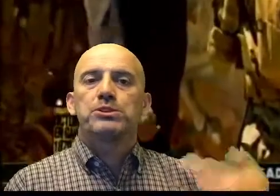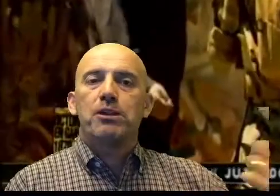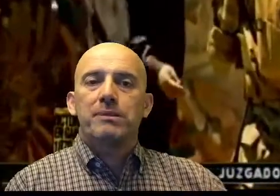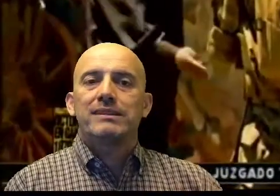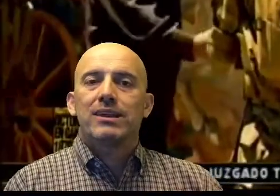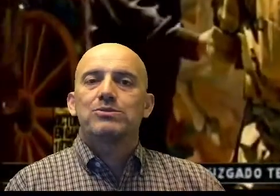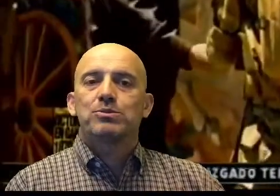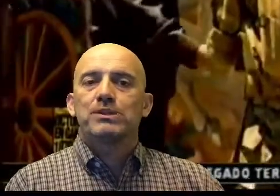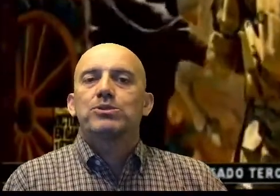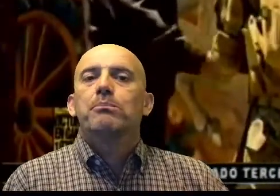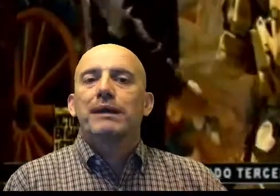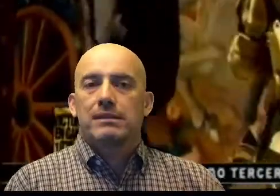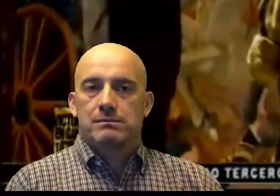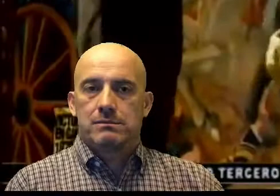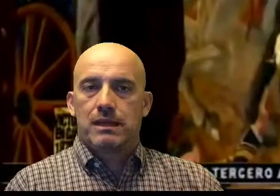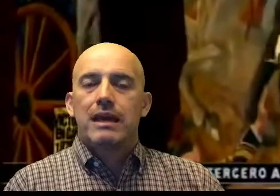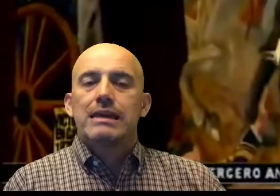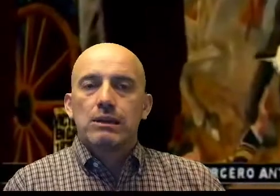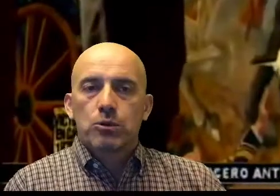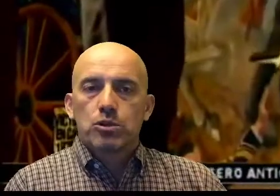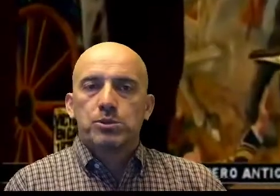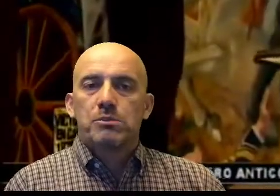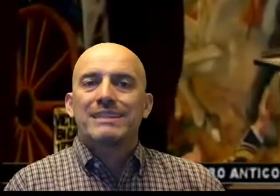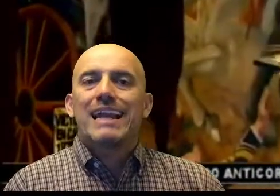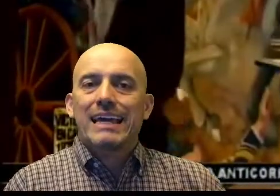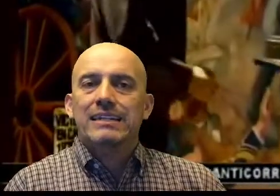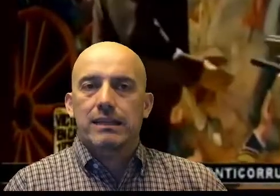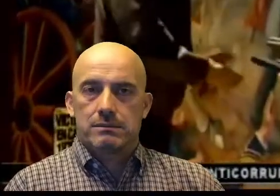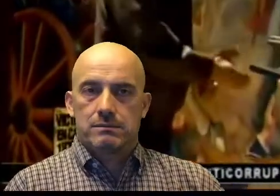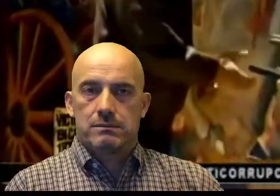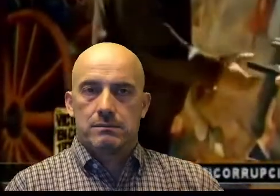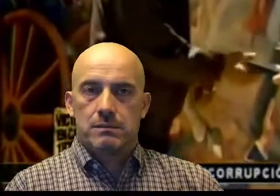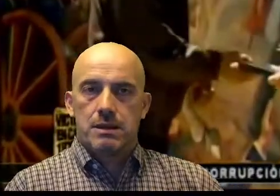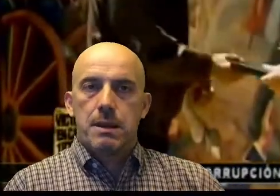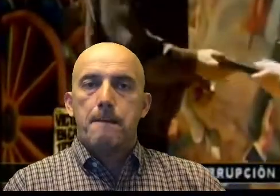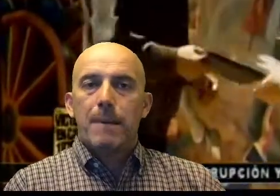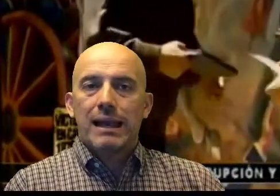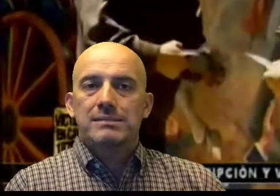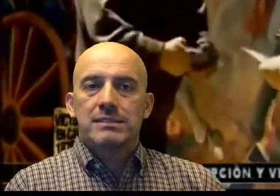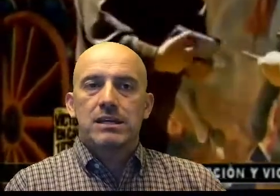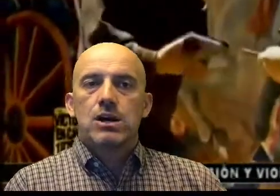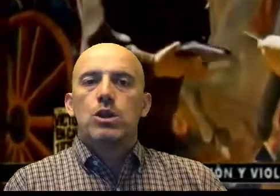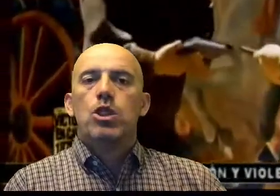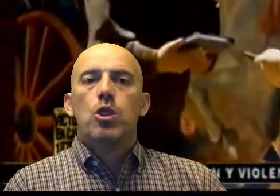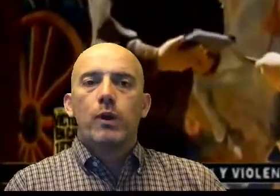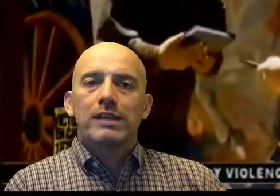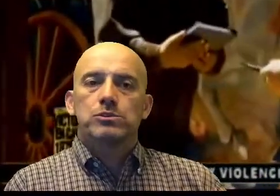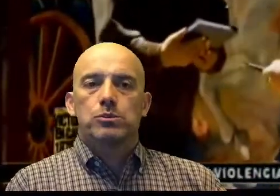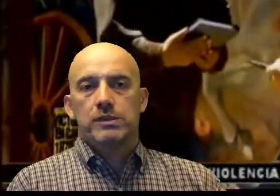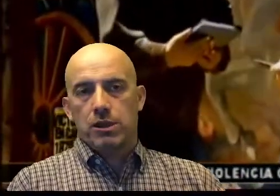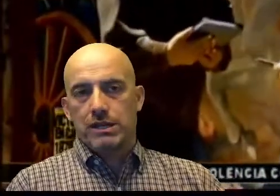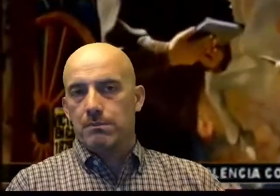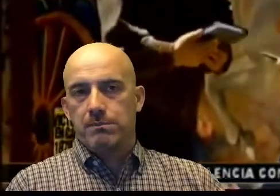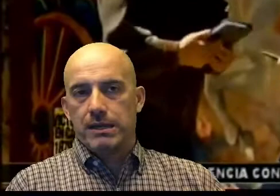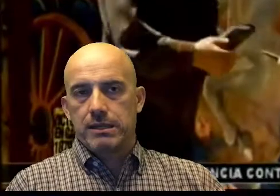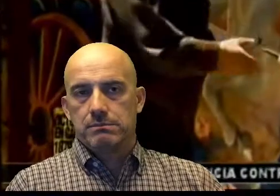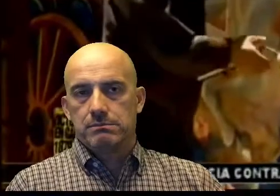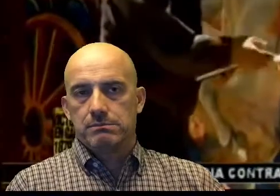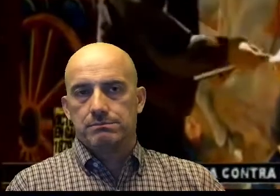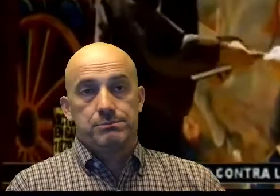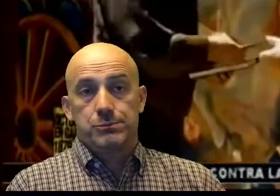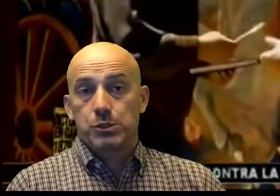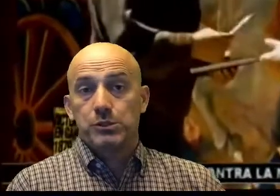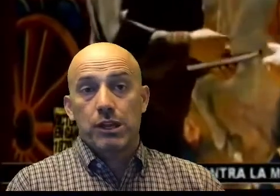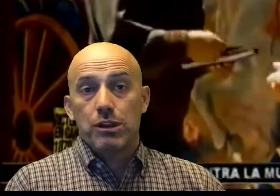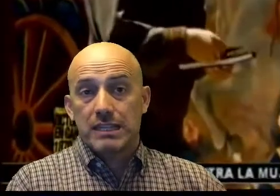estos poquitos posteriormente en el supuesto combate incluso propiamente la guerra vale decir no es un diario de campaña